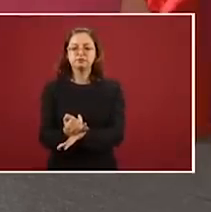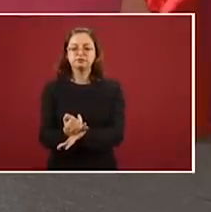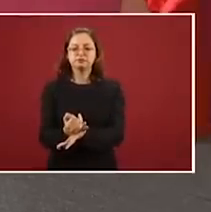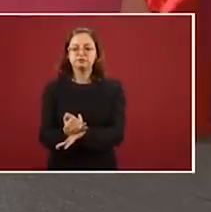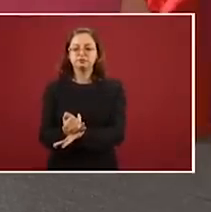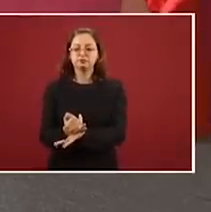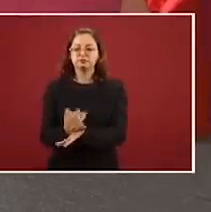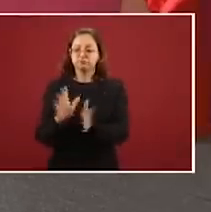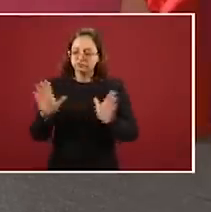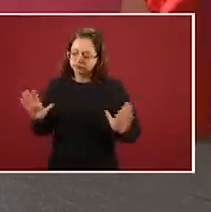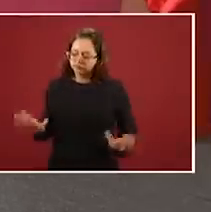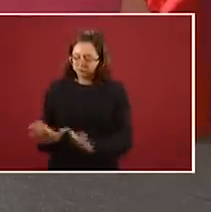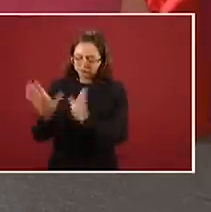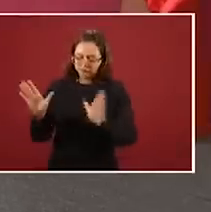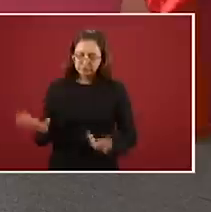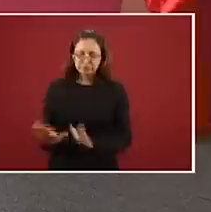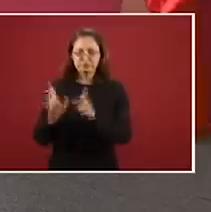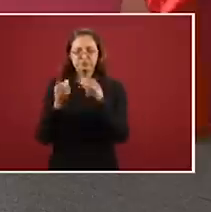desarrollar y de